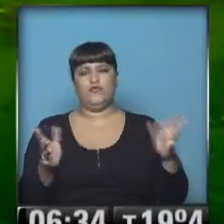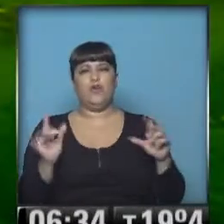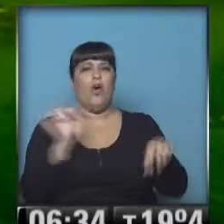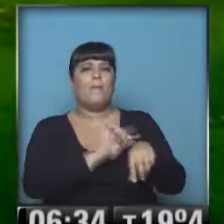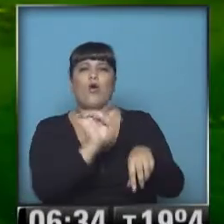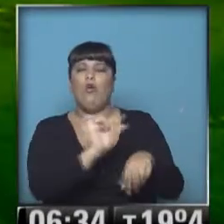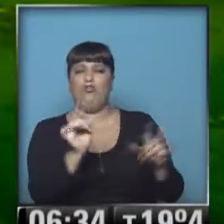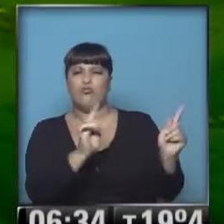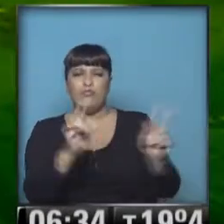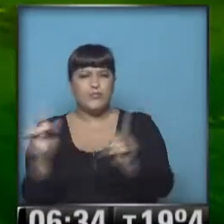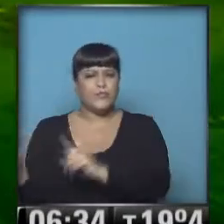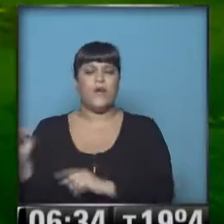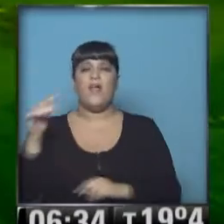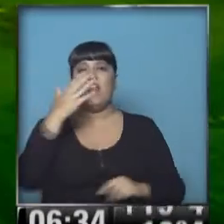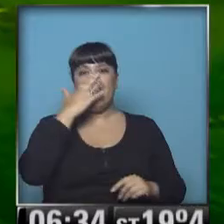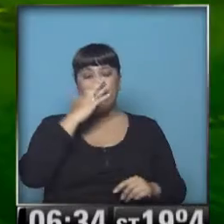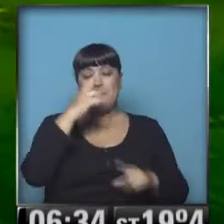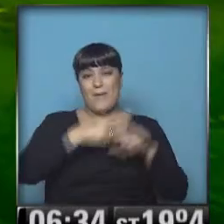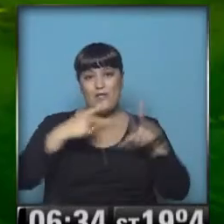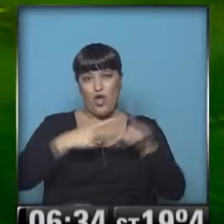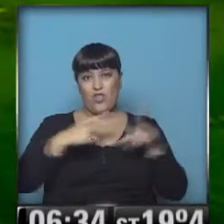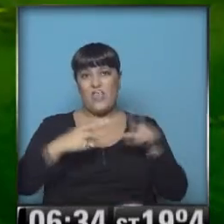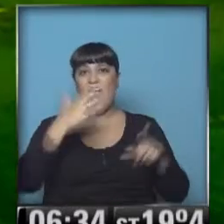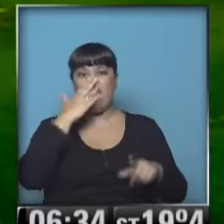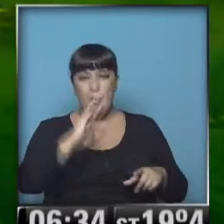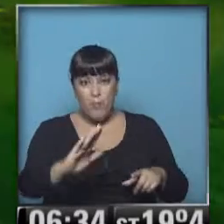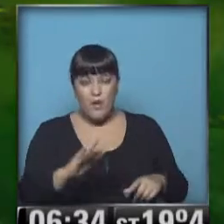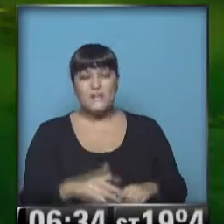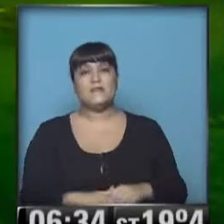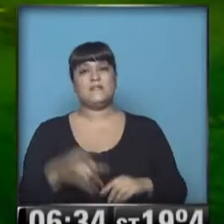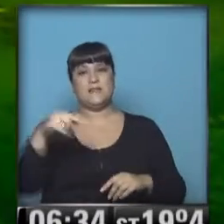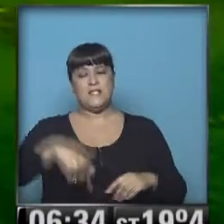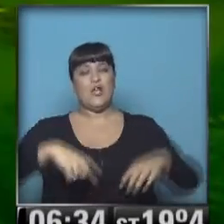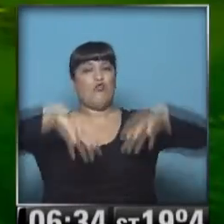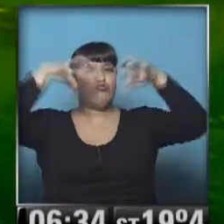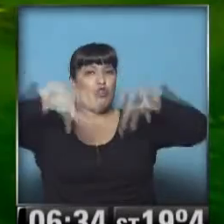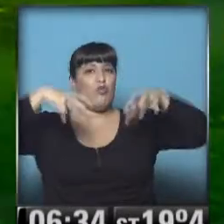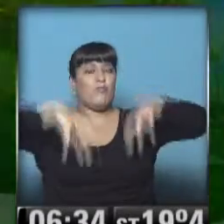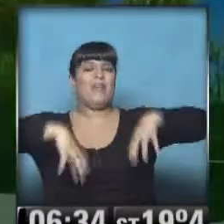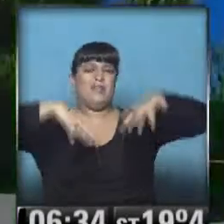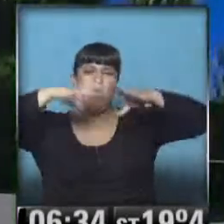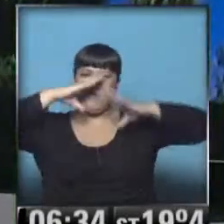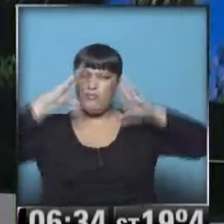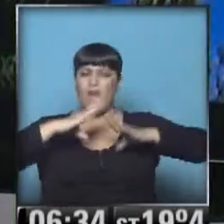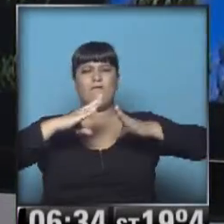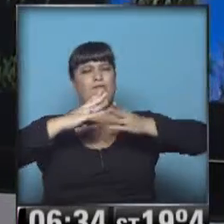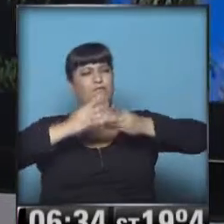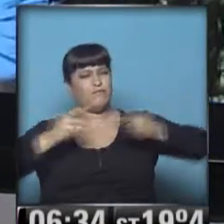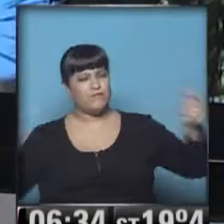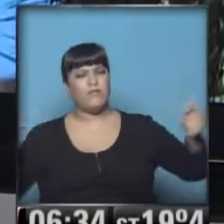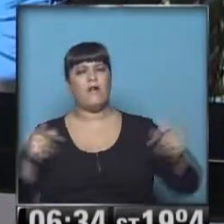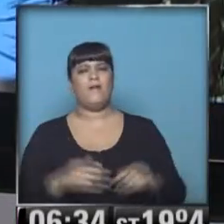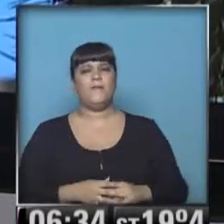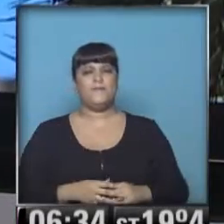ratos. Después del mediodía y después de estas tormentas bien intensas, de a ratos, con mucha,